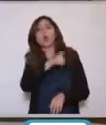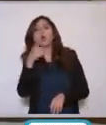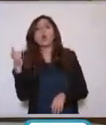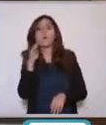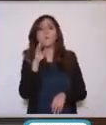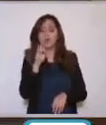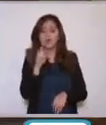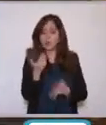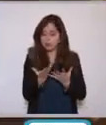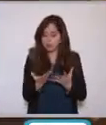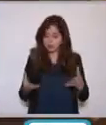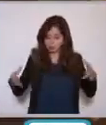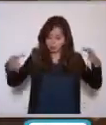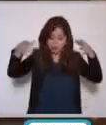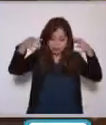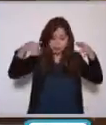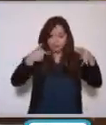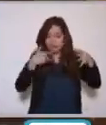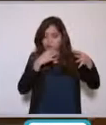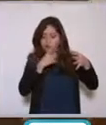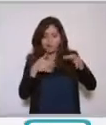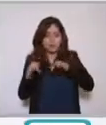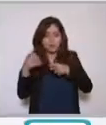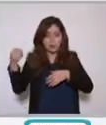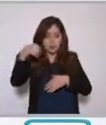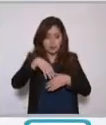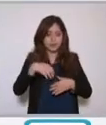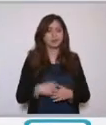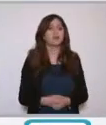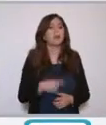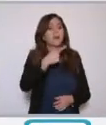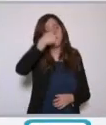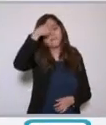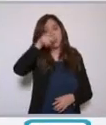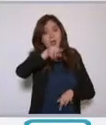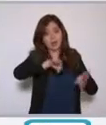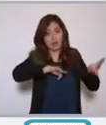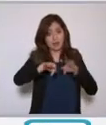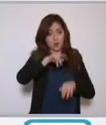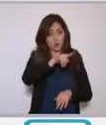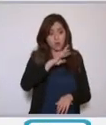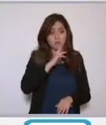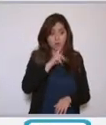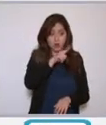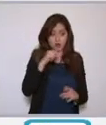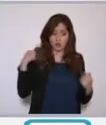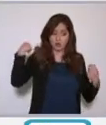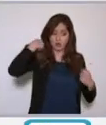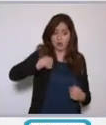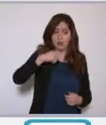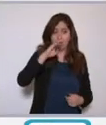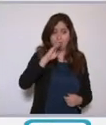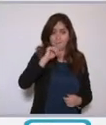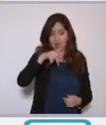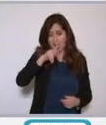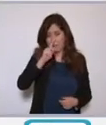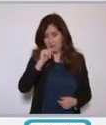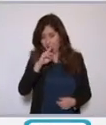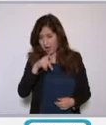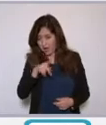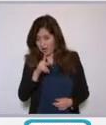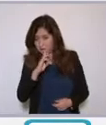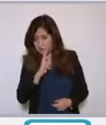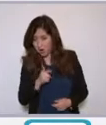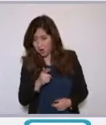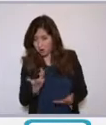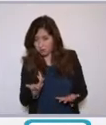tiene forma o que es una forma más redondeada. Ahora, para el ámbito laboral, ¿tú recomiendas este tipo de bolsas, la backpack? Hay que tener